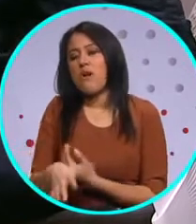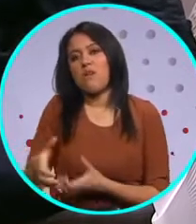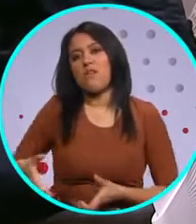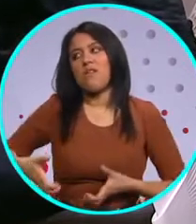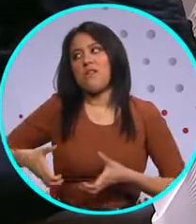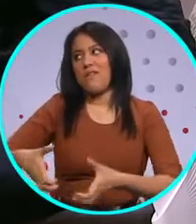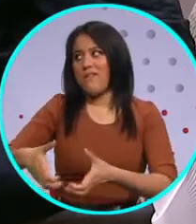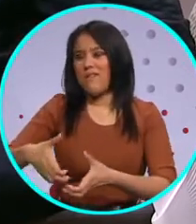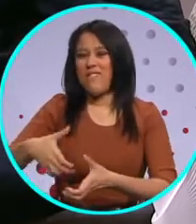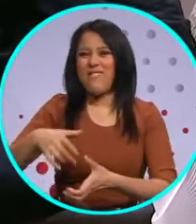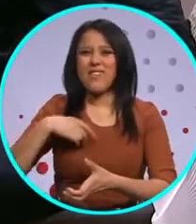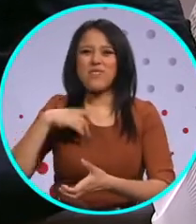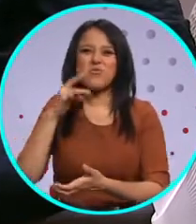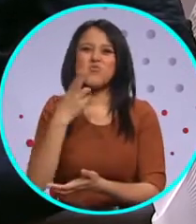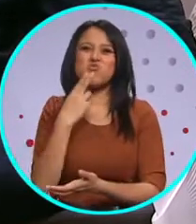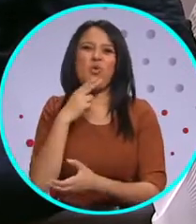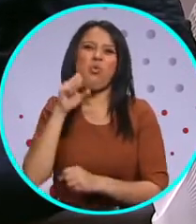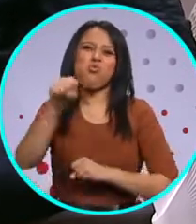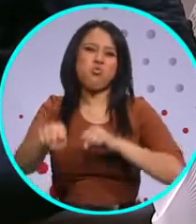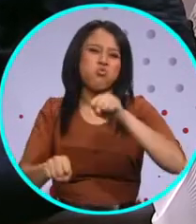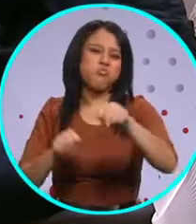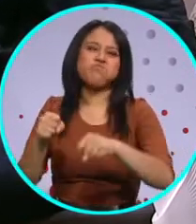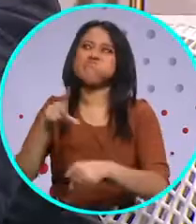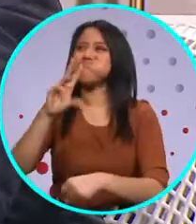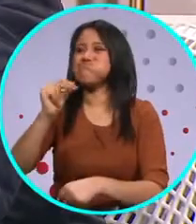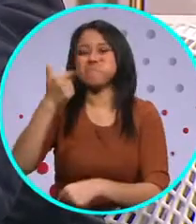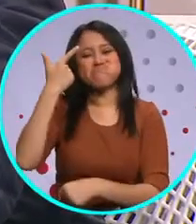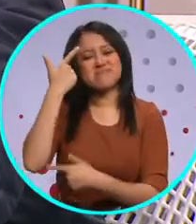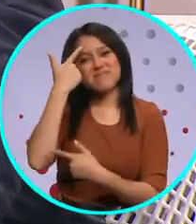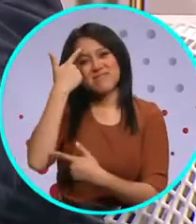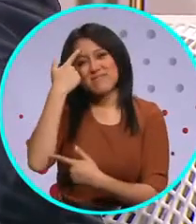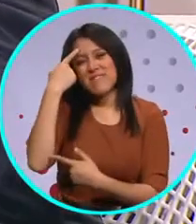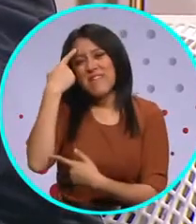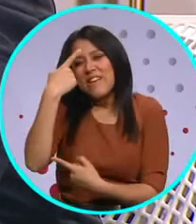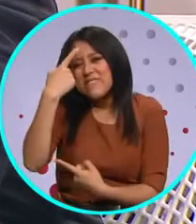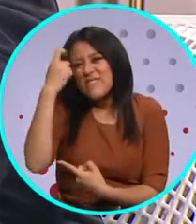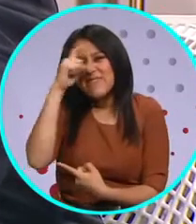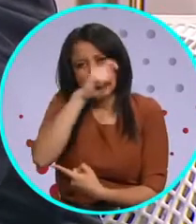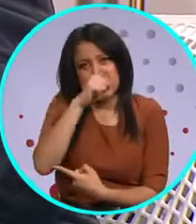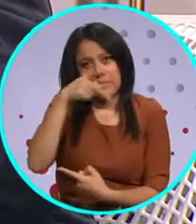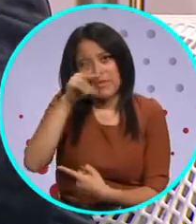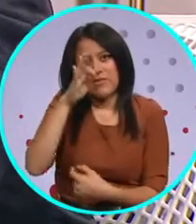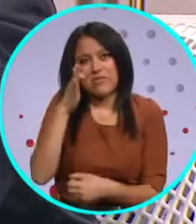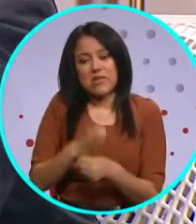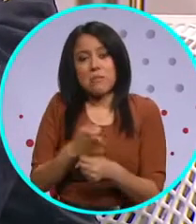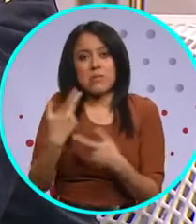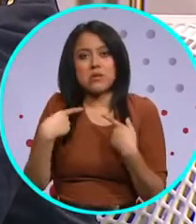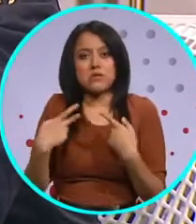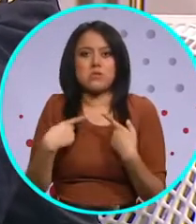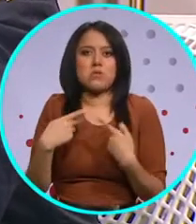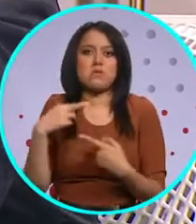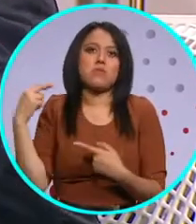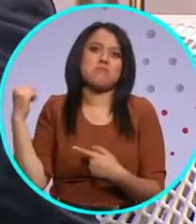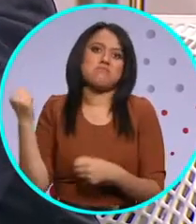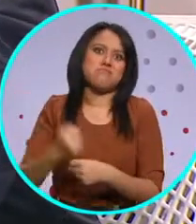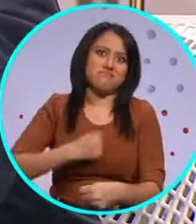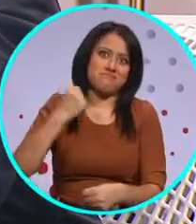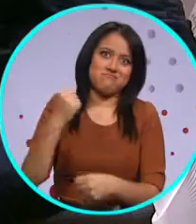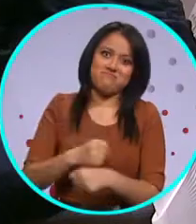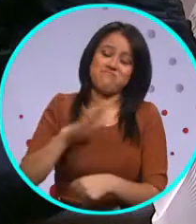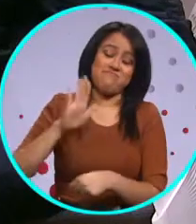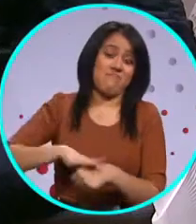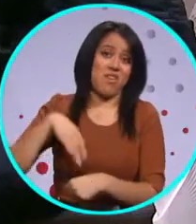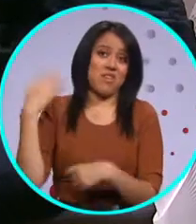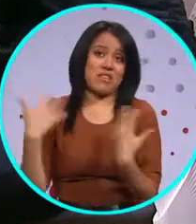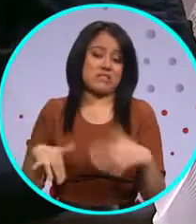policía en bicicleta tiene que cambiar hago romántica es muy romántica y además el delincuente es cada vez más violento y agrupado